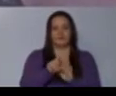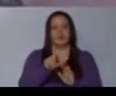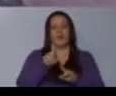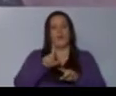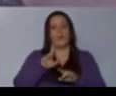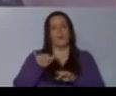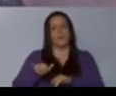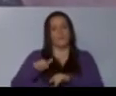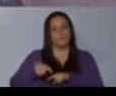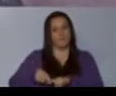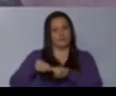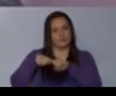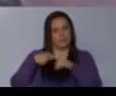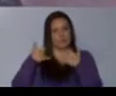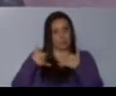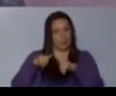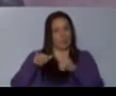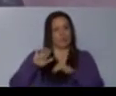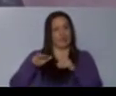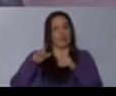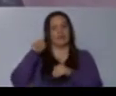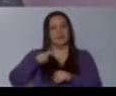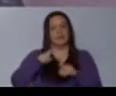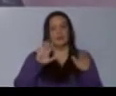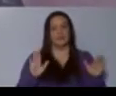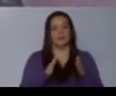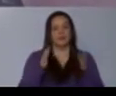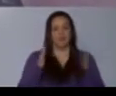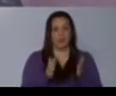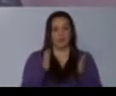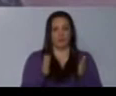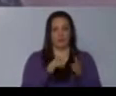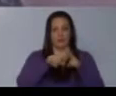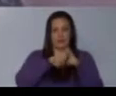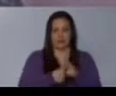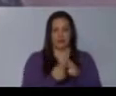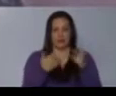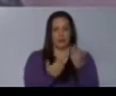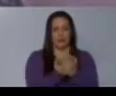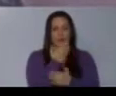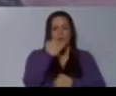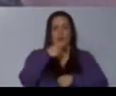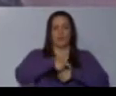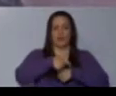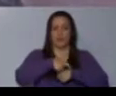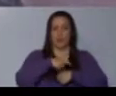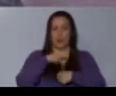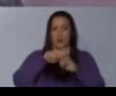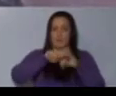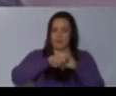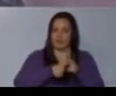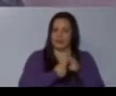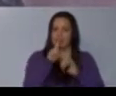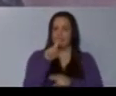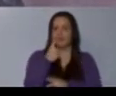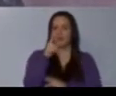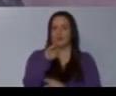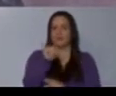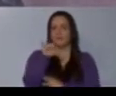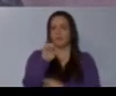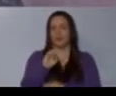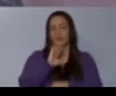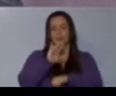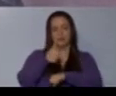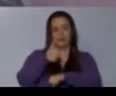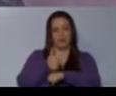pendientes y que deben motivarnos a iniciar este nuevo periodo a partir del primero de mayo y la conformación